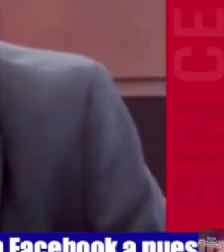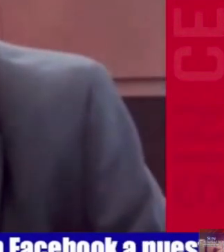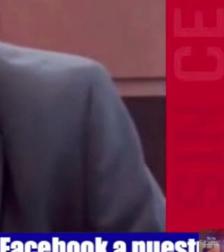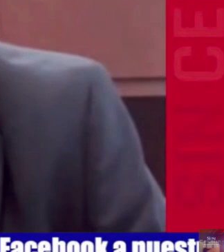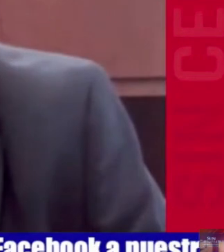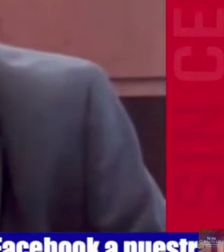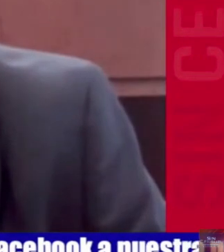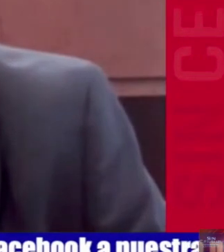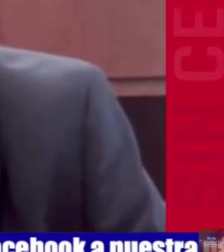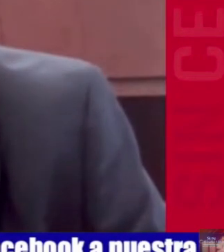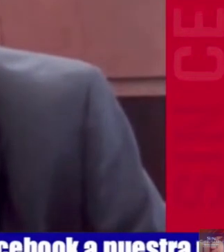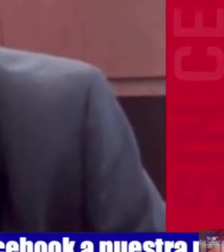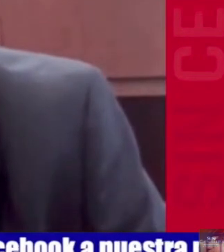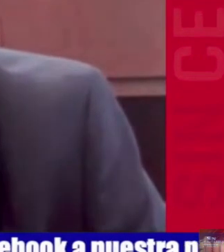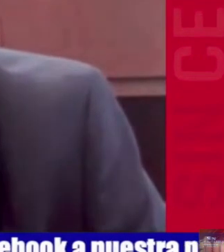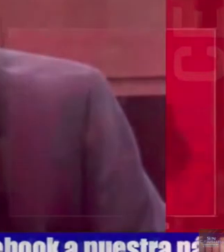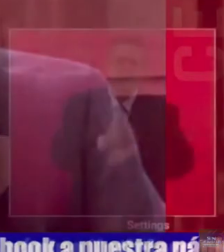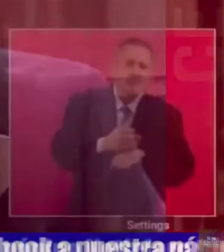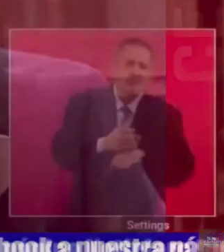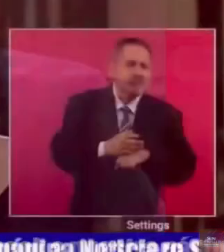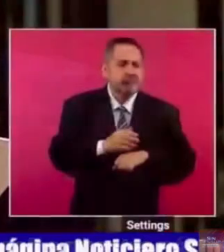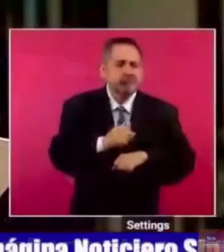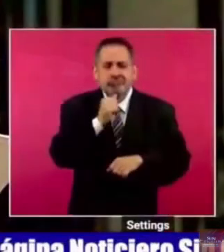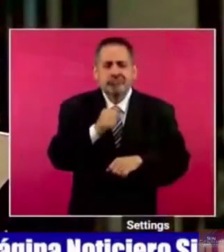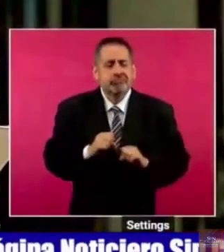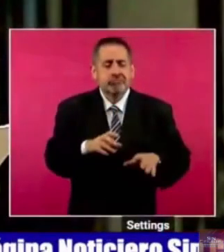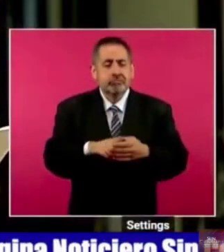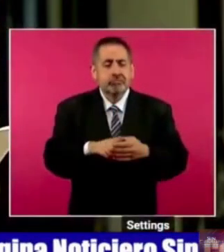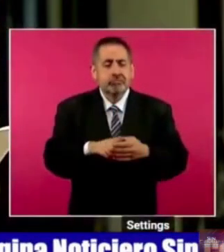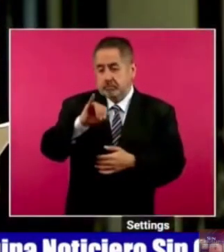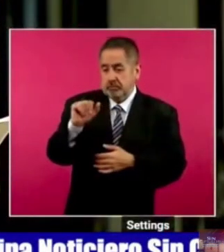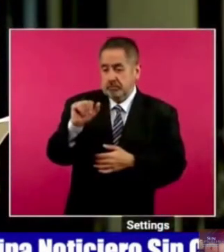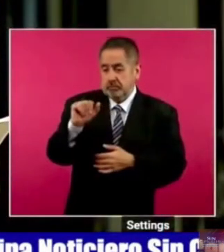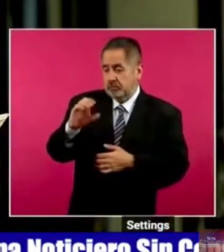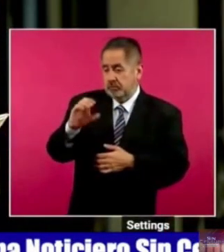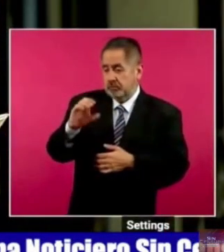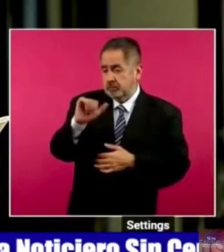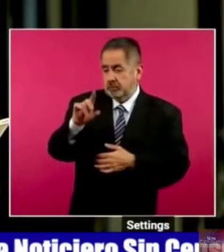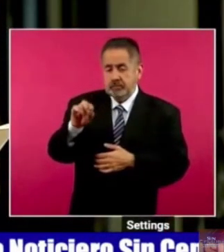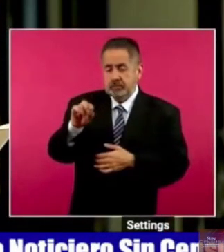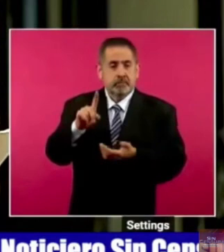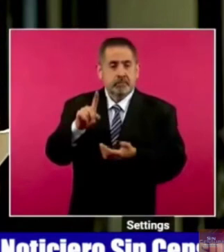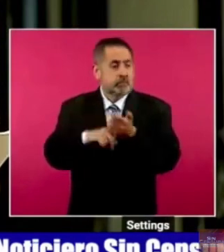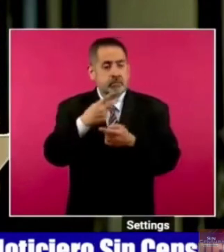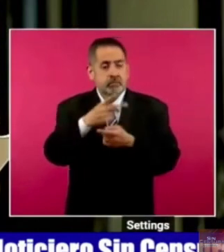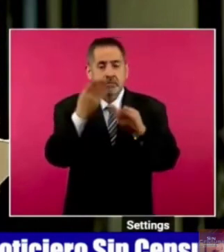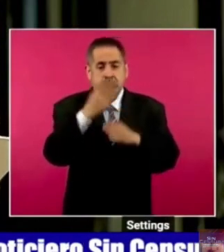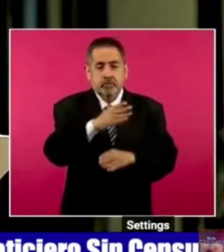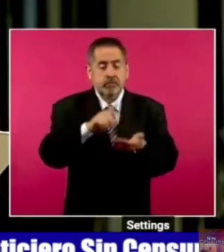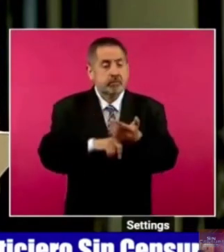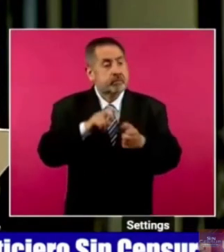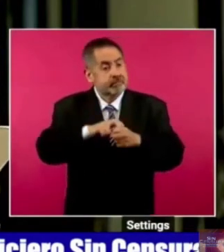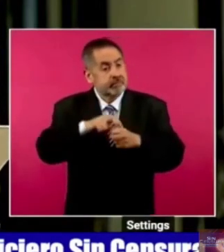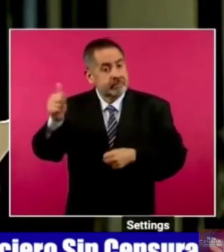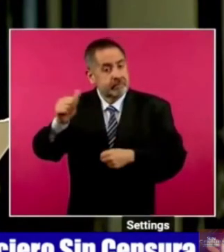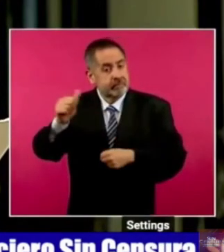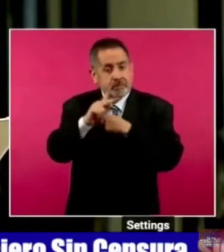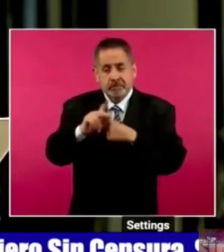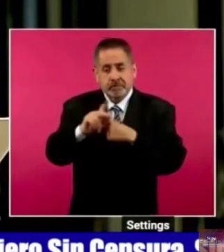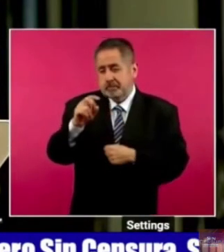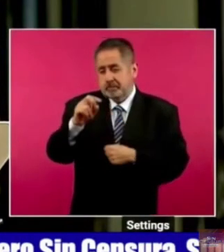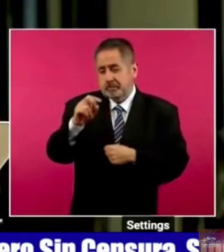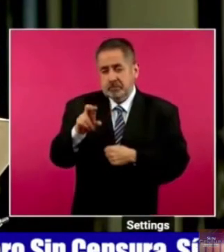una gran deuda histórica de, primero, de otorgar justicia efectiva,